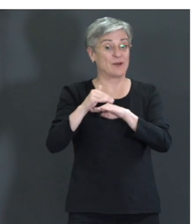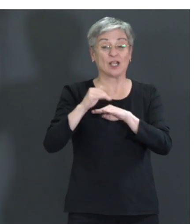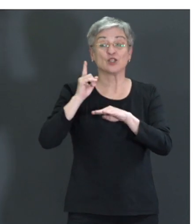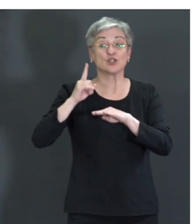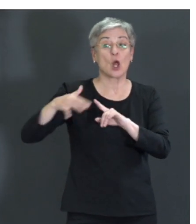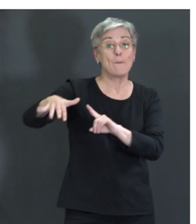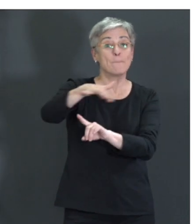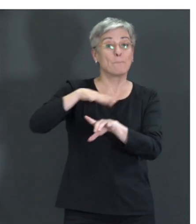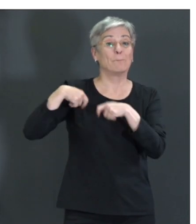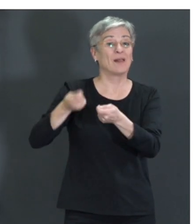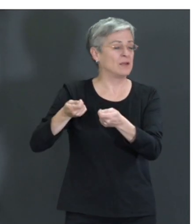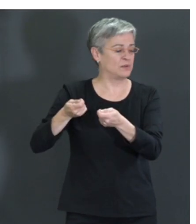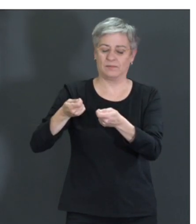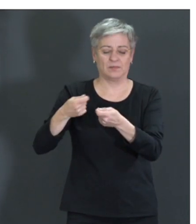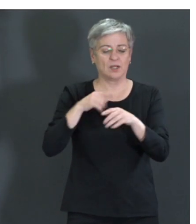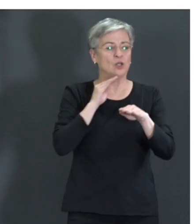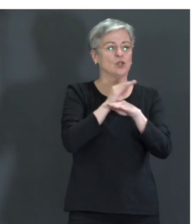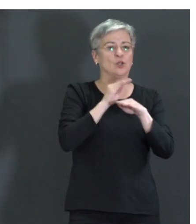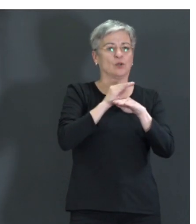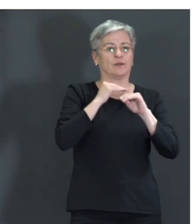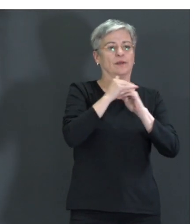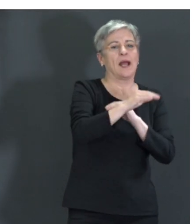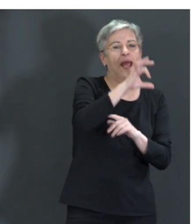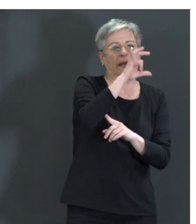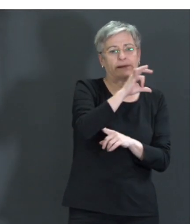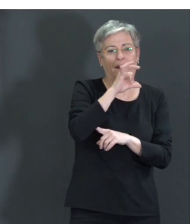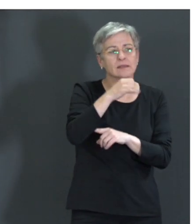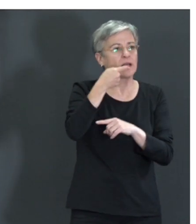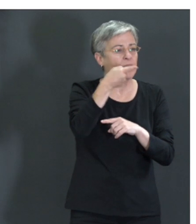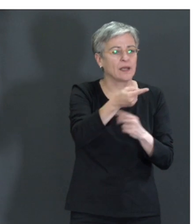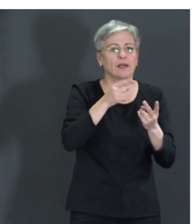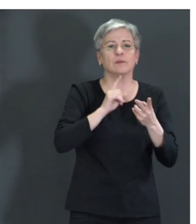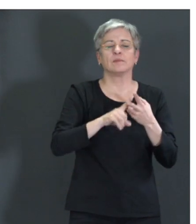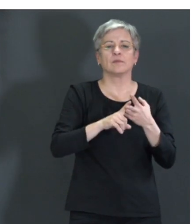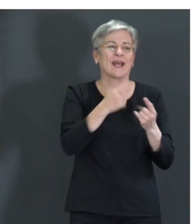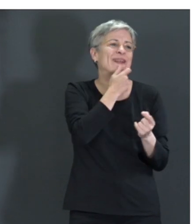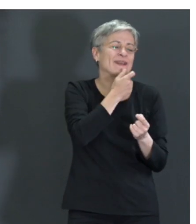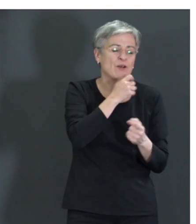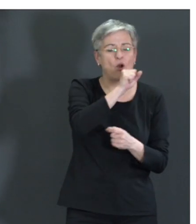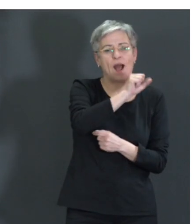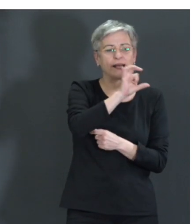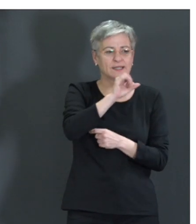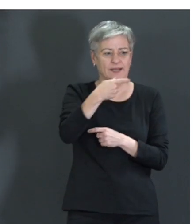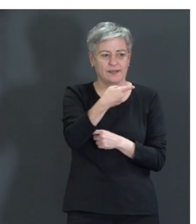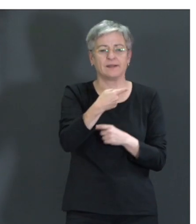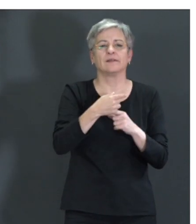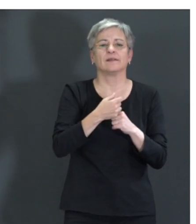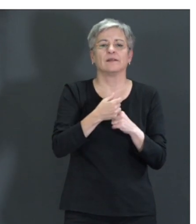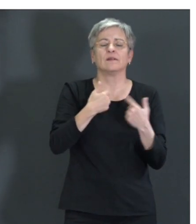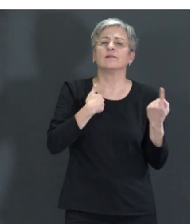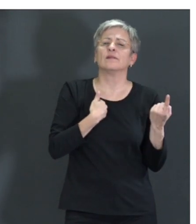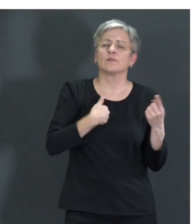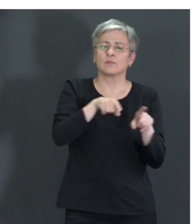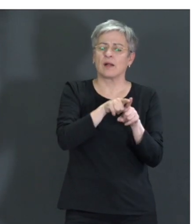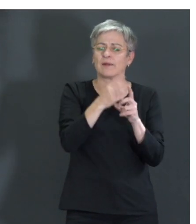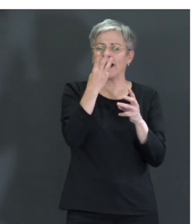La sostenibilidad, cuando vemos las siglas ESG en inglés o ASG, al final tiene